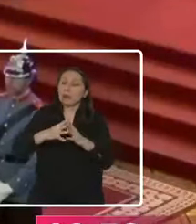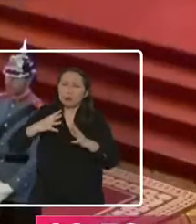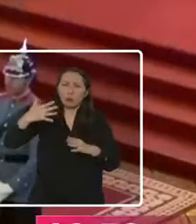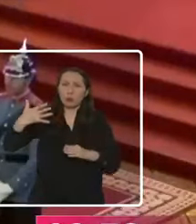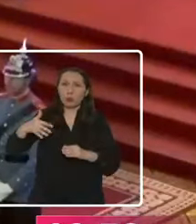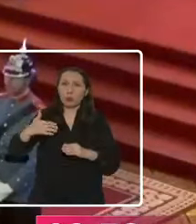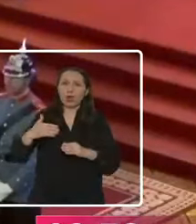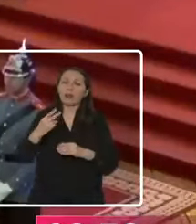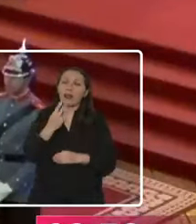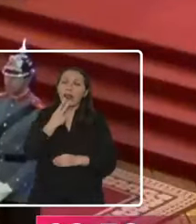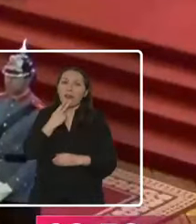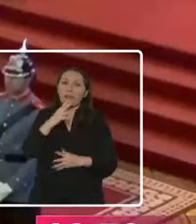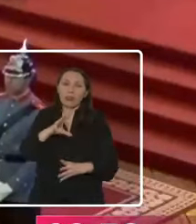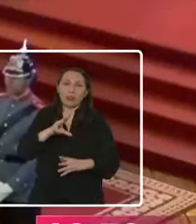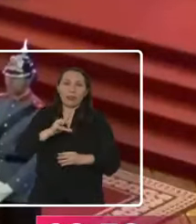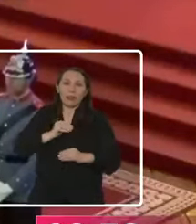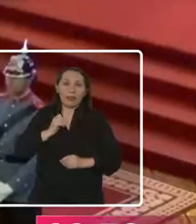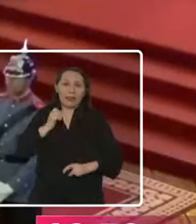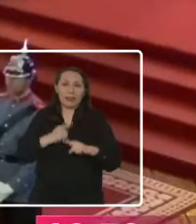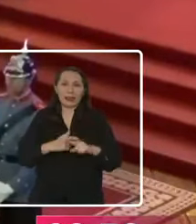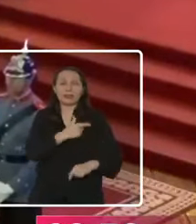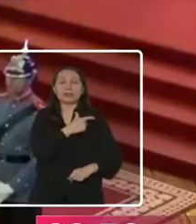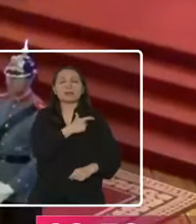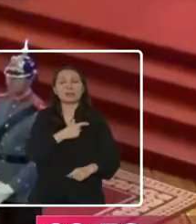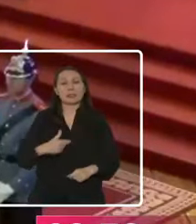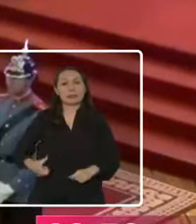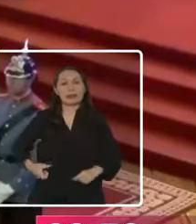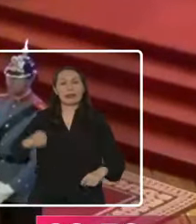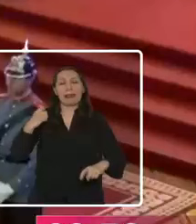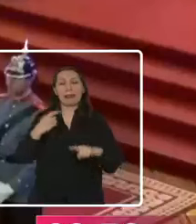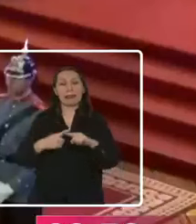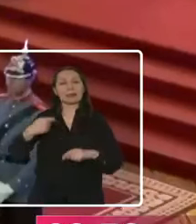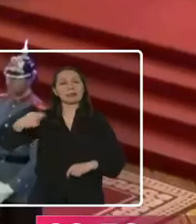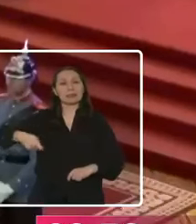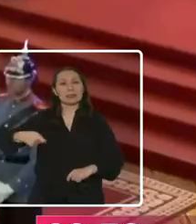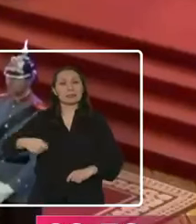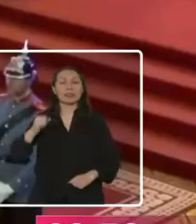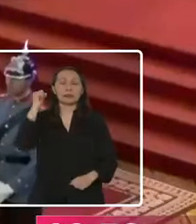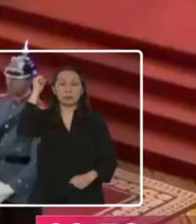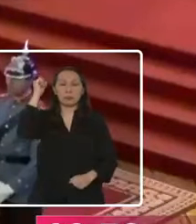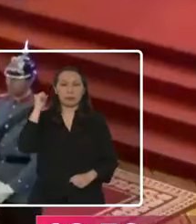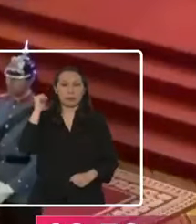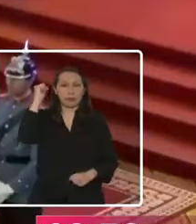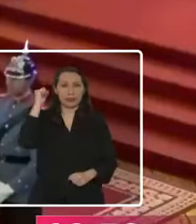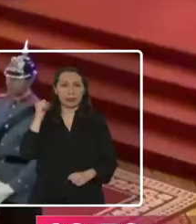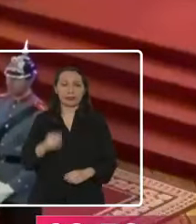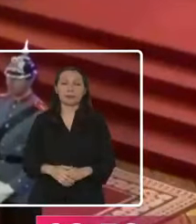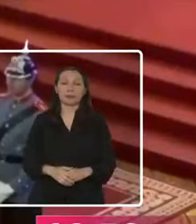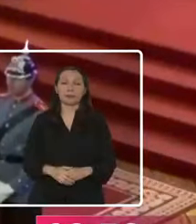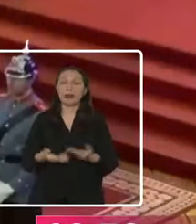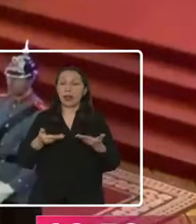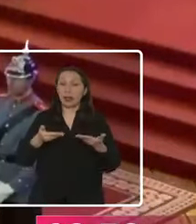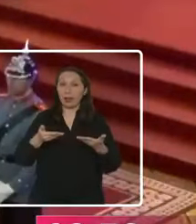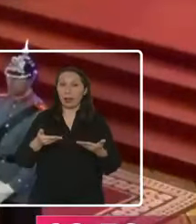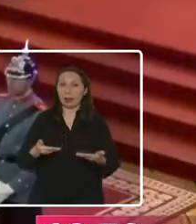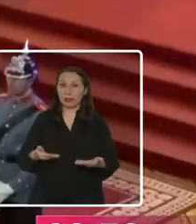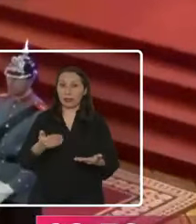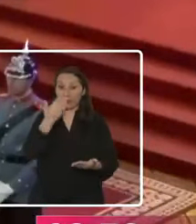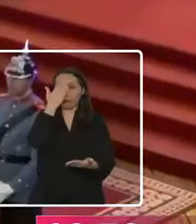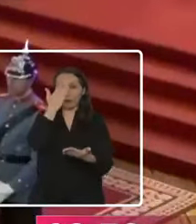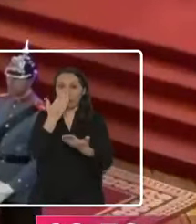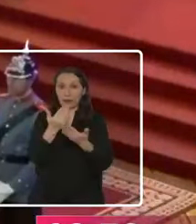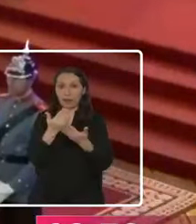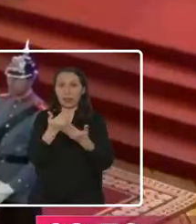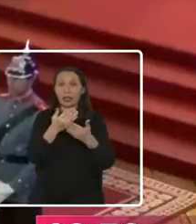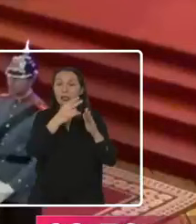muy importante de su vida, el expresidente y exsenador Sebastián Piñera. Aquí, frente a